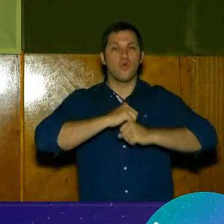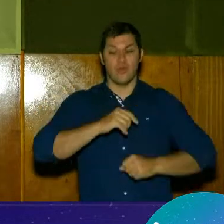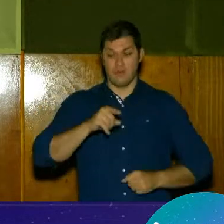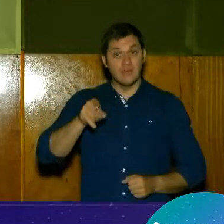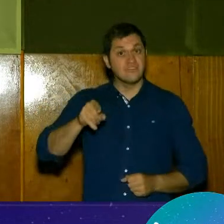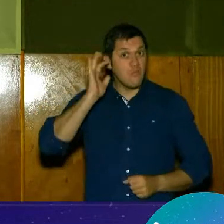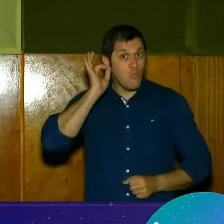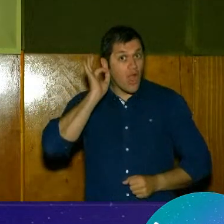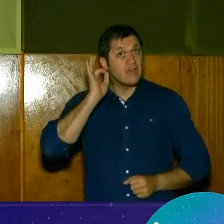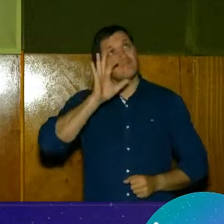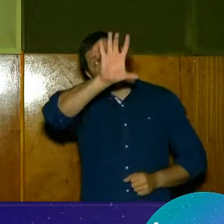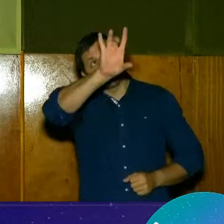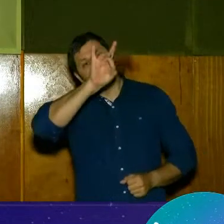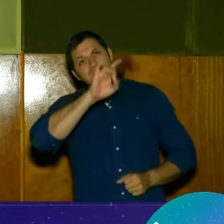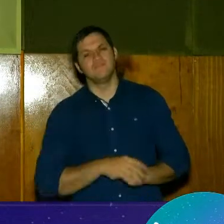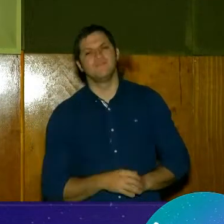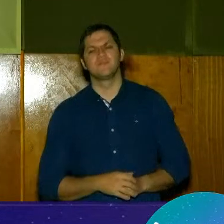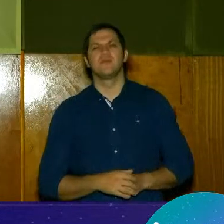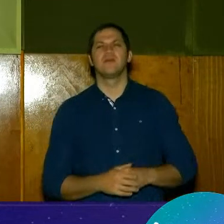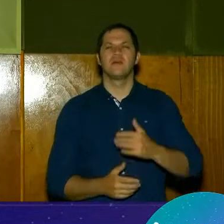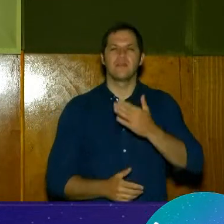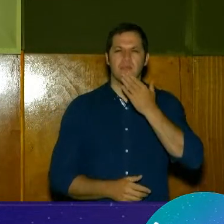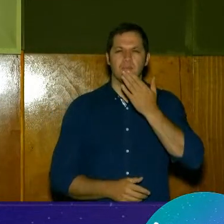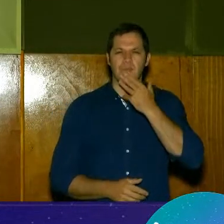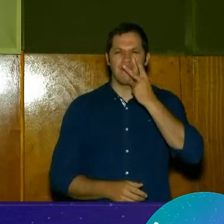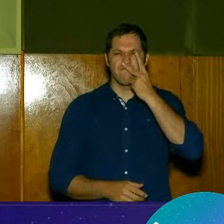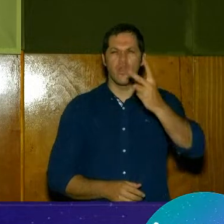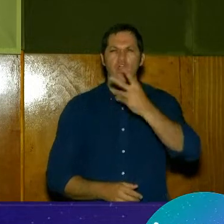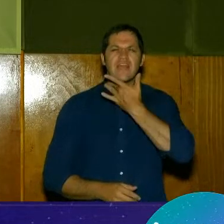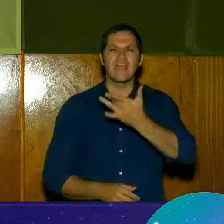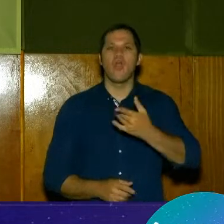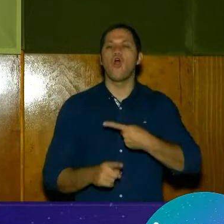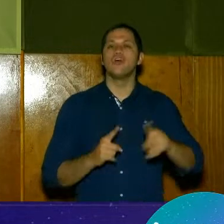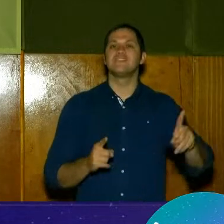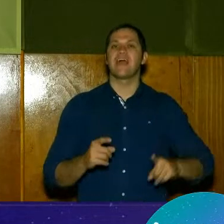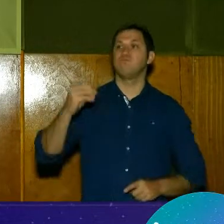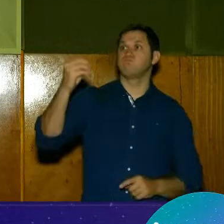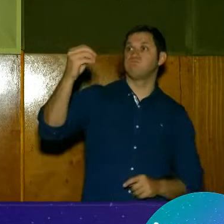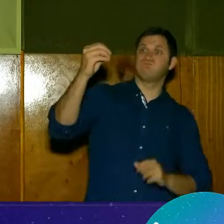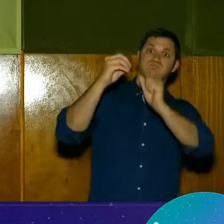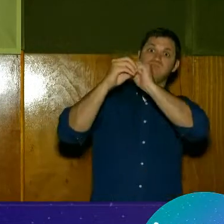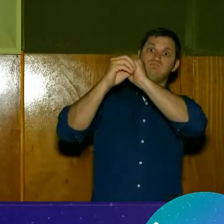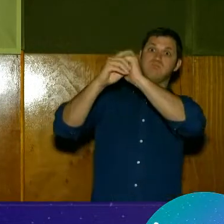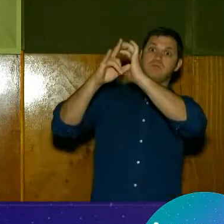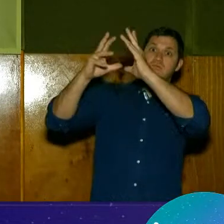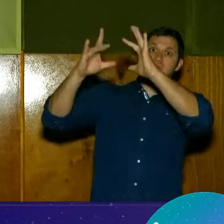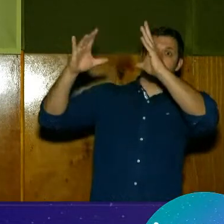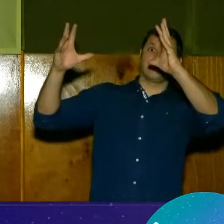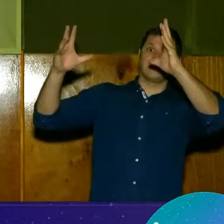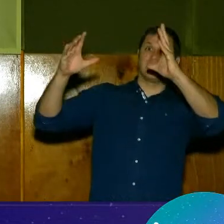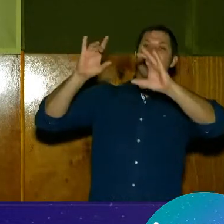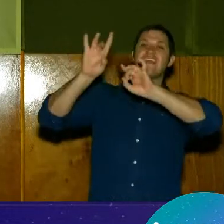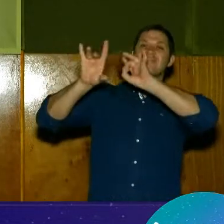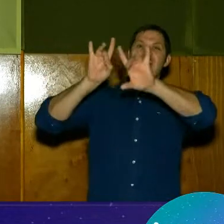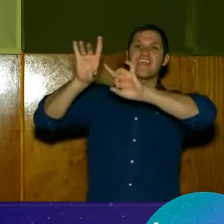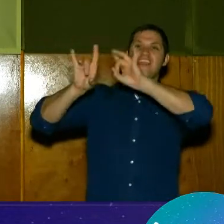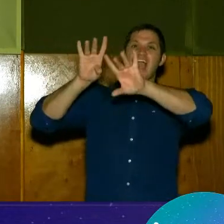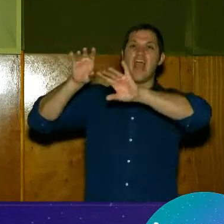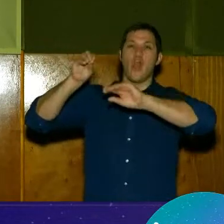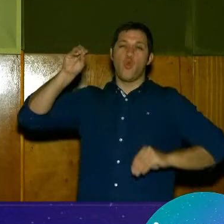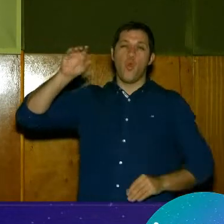y descubrió varias nebulosas entre ellas la nebulosa de la cabeza de caballo que destaca en el pasillo también ella fue la descubridora